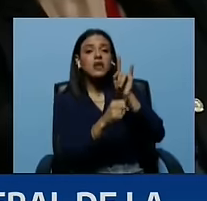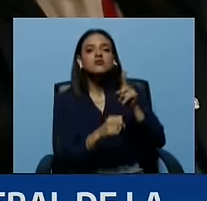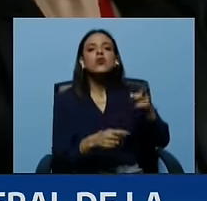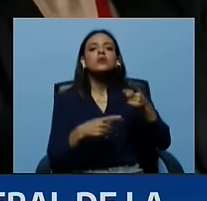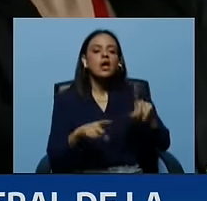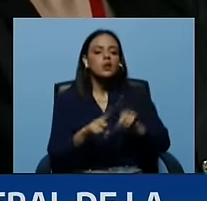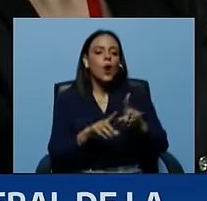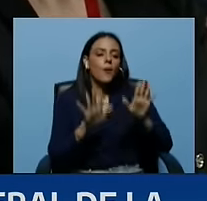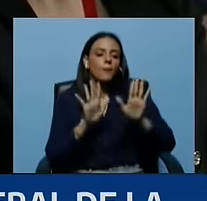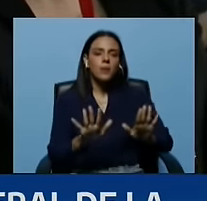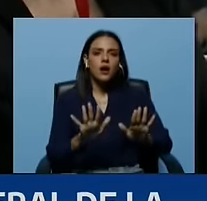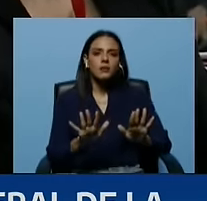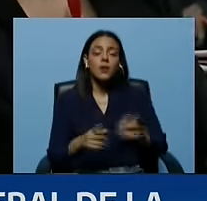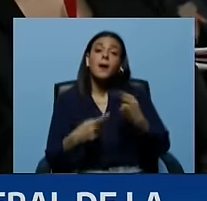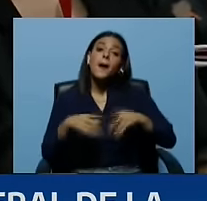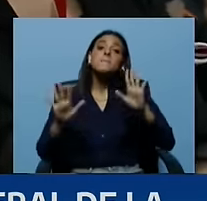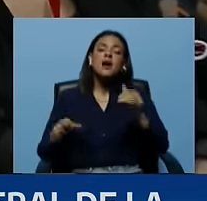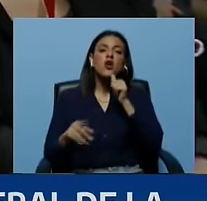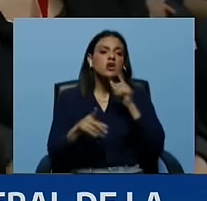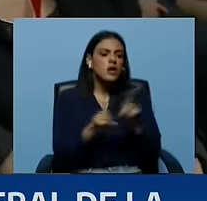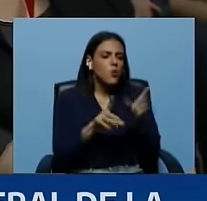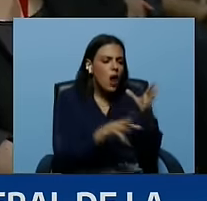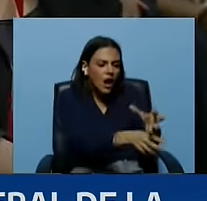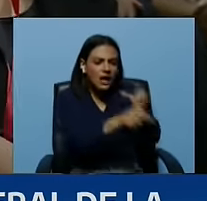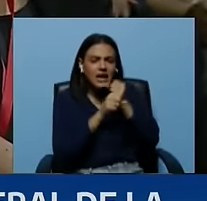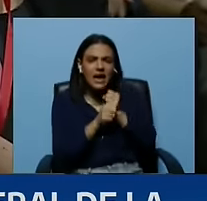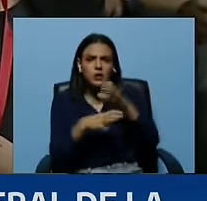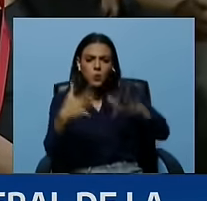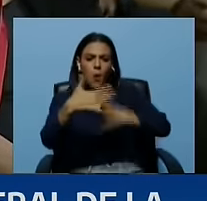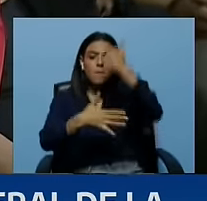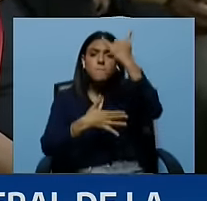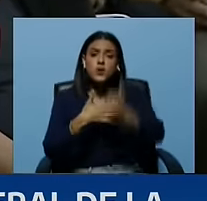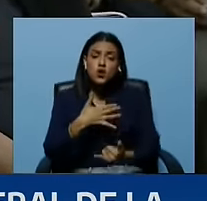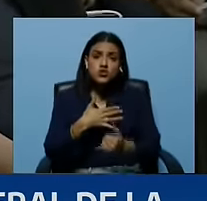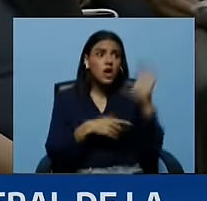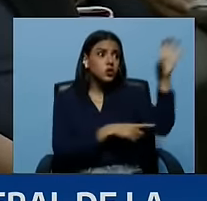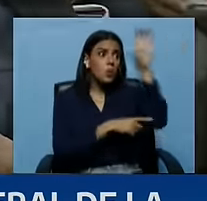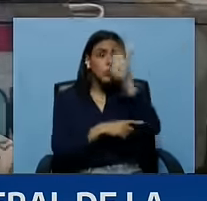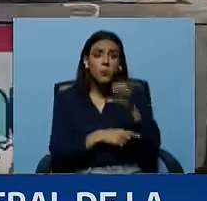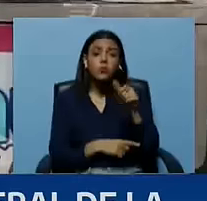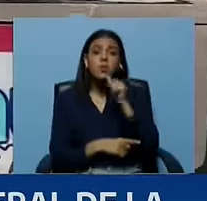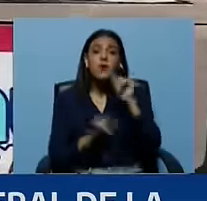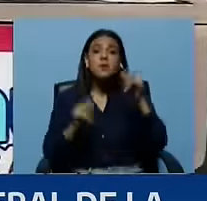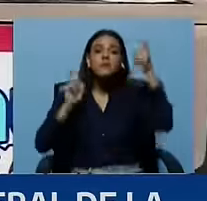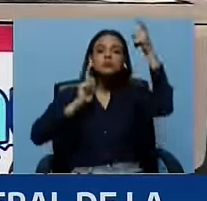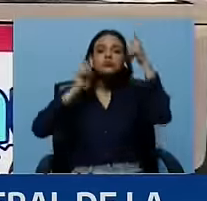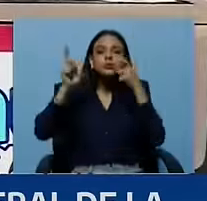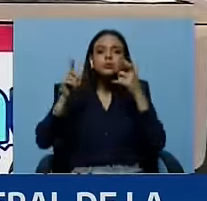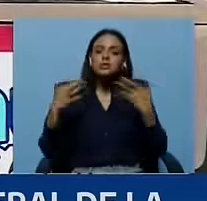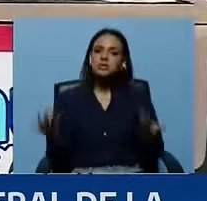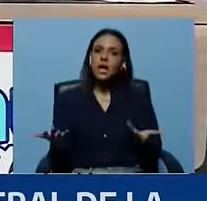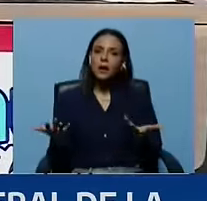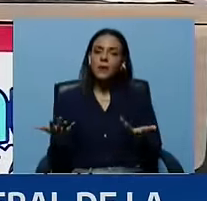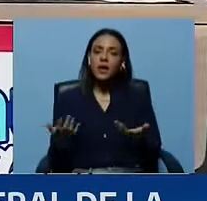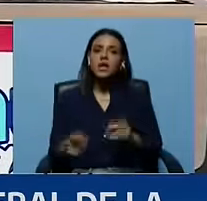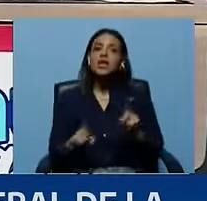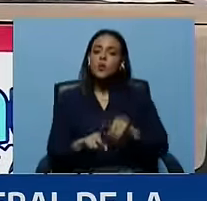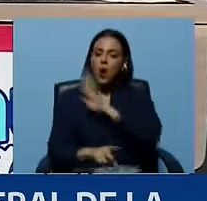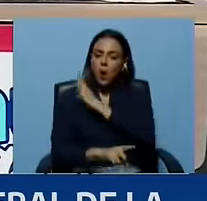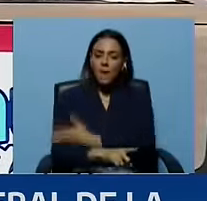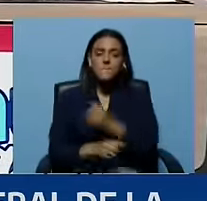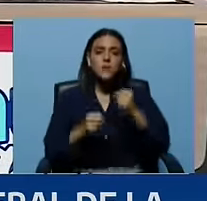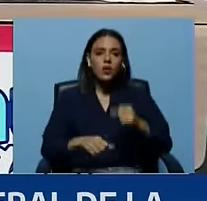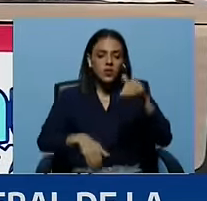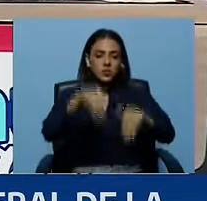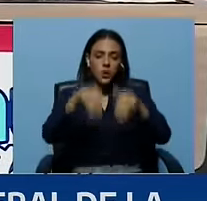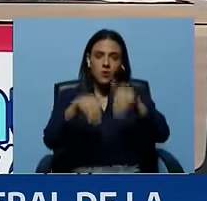Y de ahí ya tomó Chávez el proyecto y la Constitución, un poder electoral que